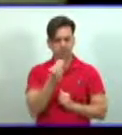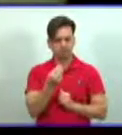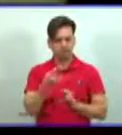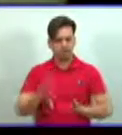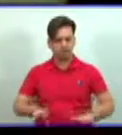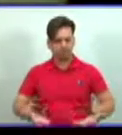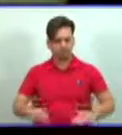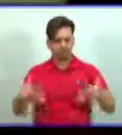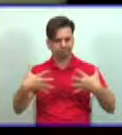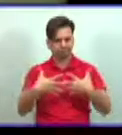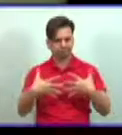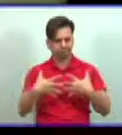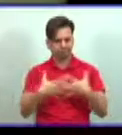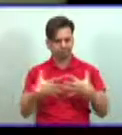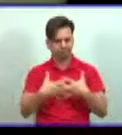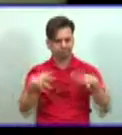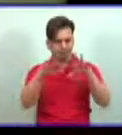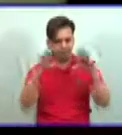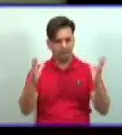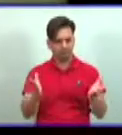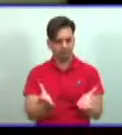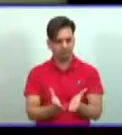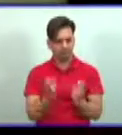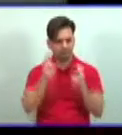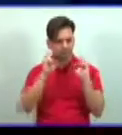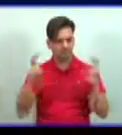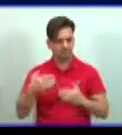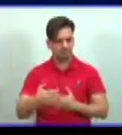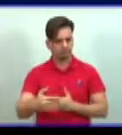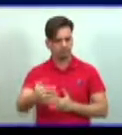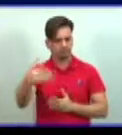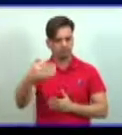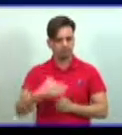desarrollo de la vida en nuestro planeta.